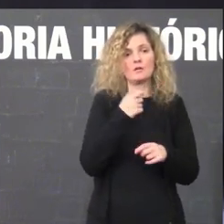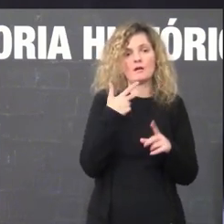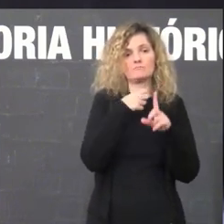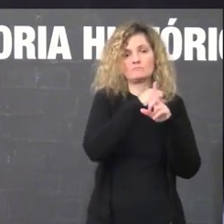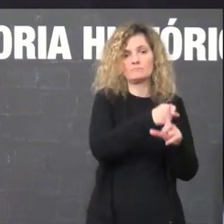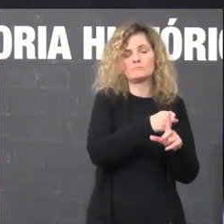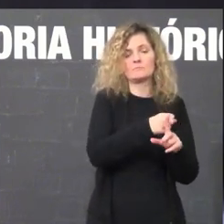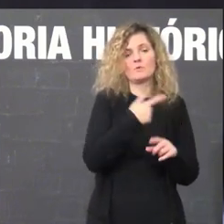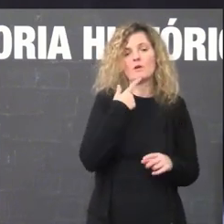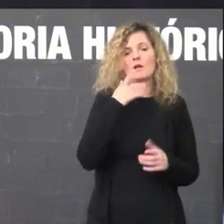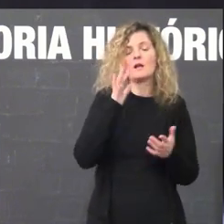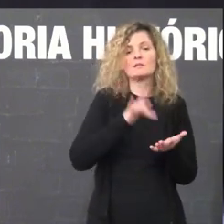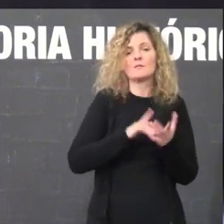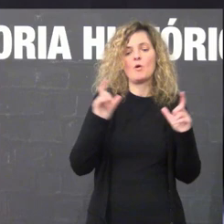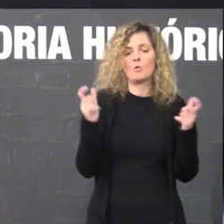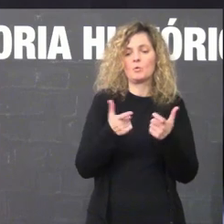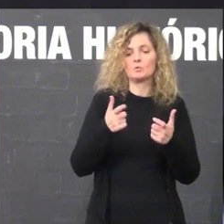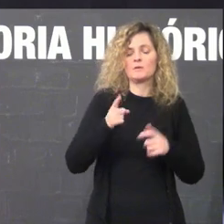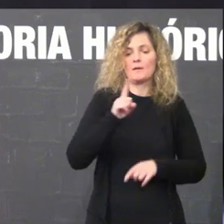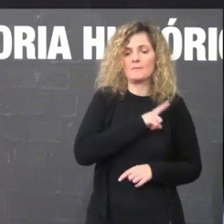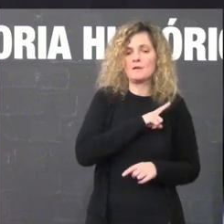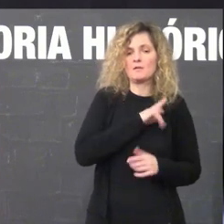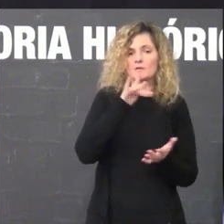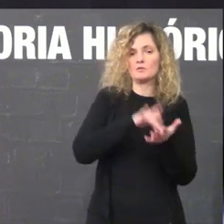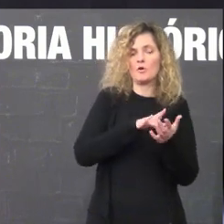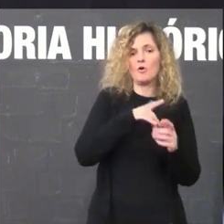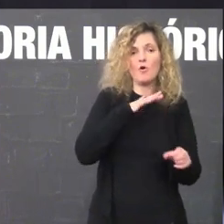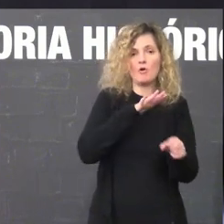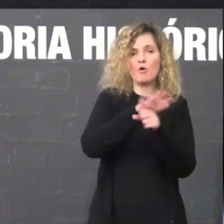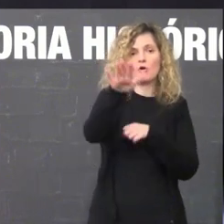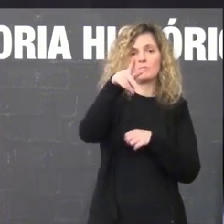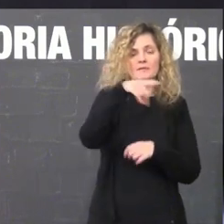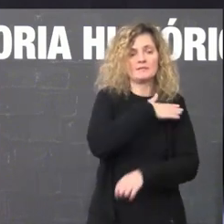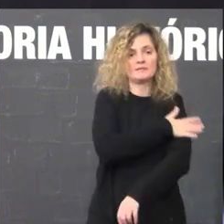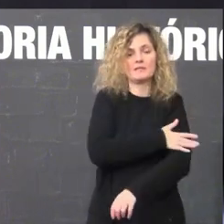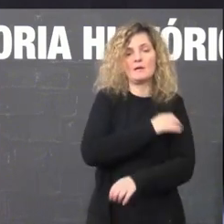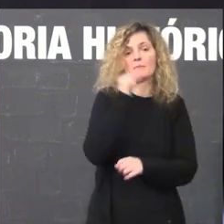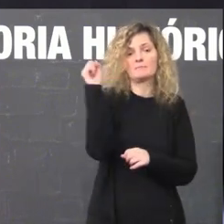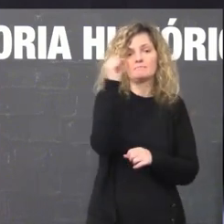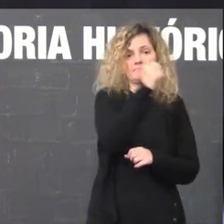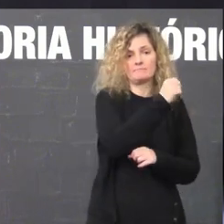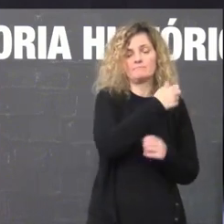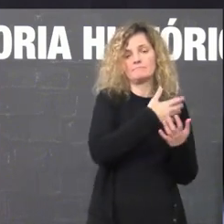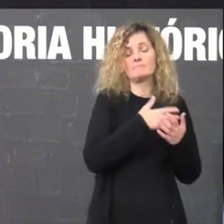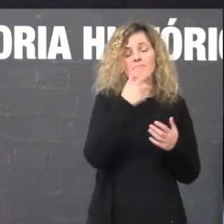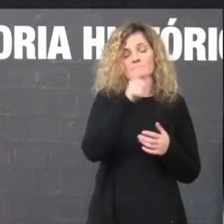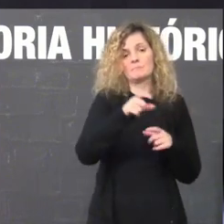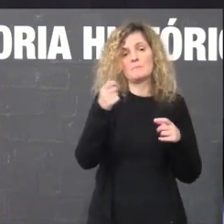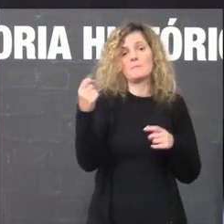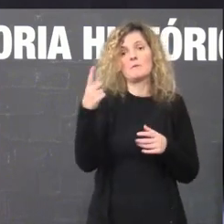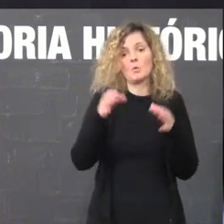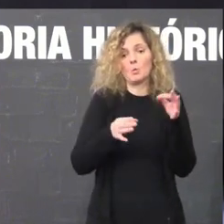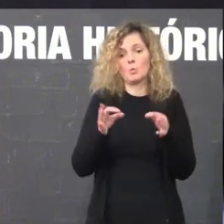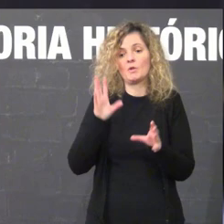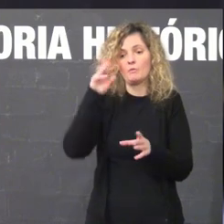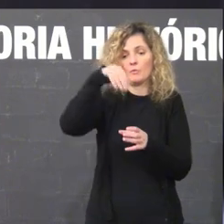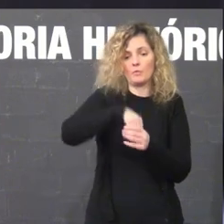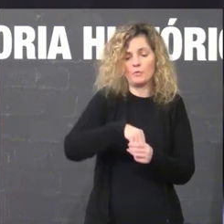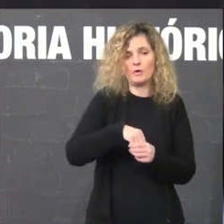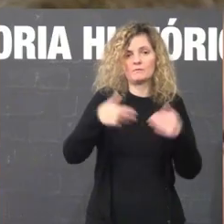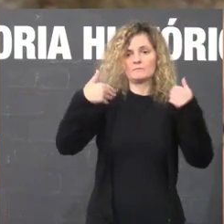los genocidas y de la junta militar que quería un golpe de estado y asesinó a miles de personas incluyó juicios a